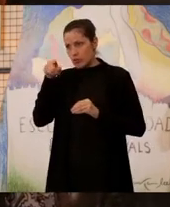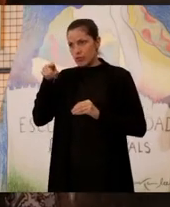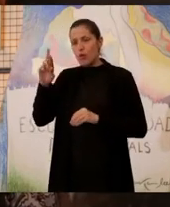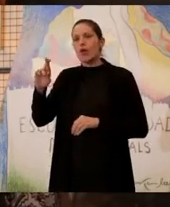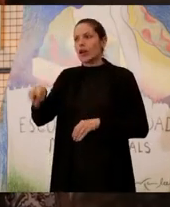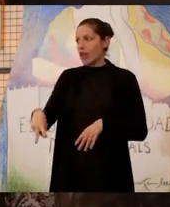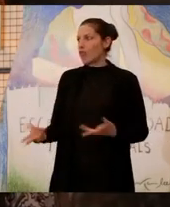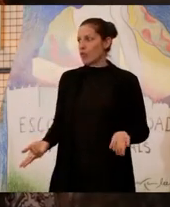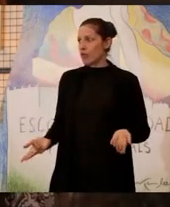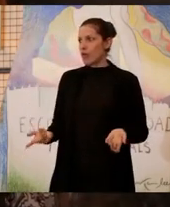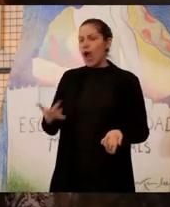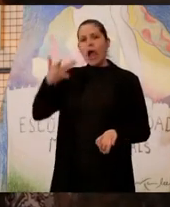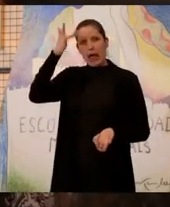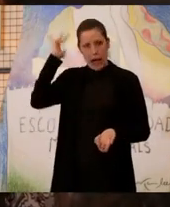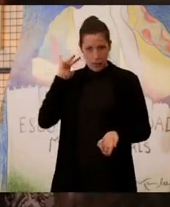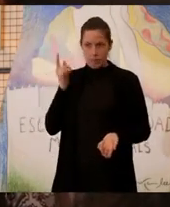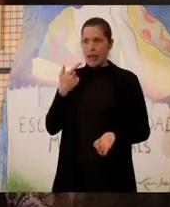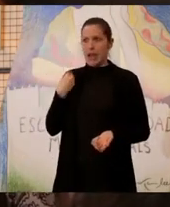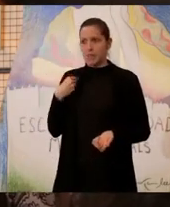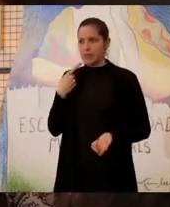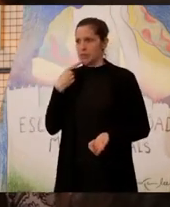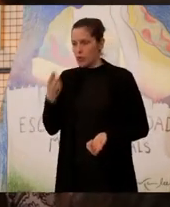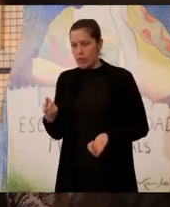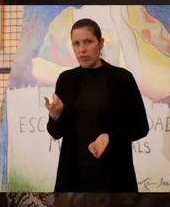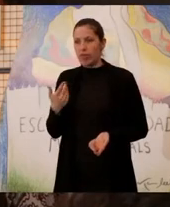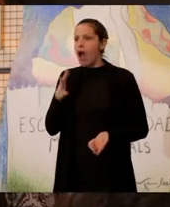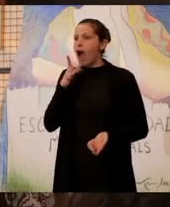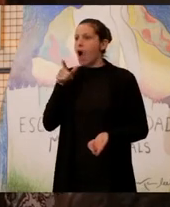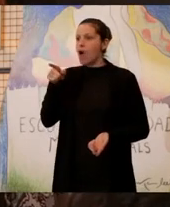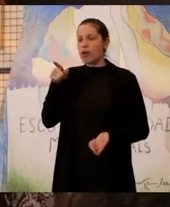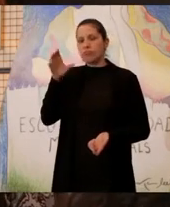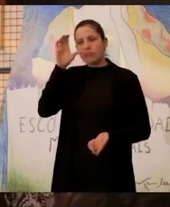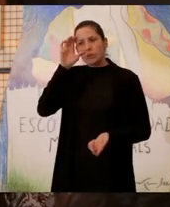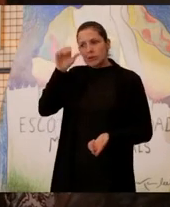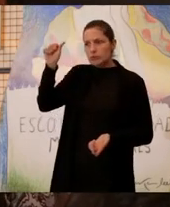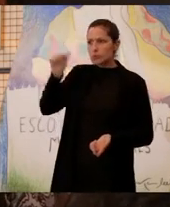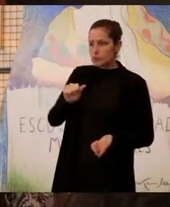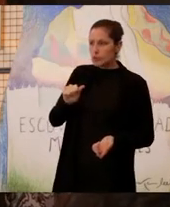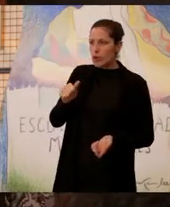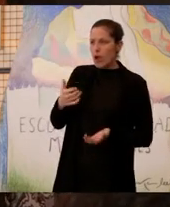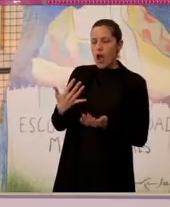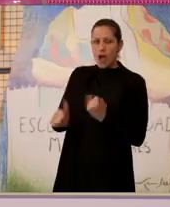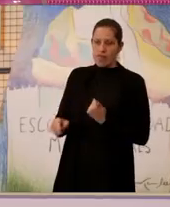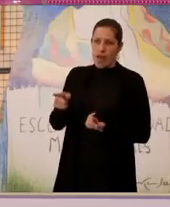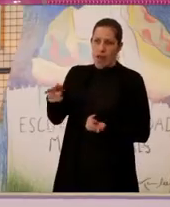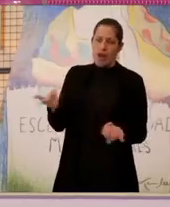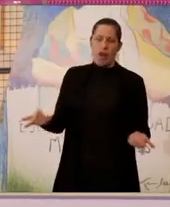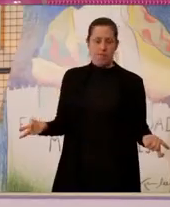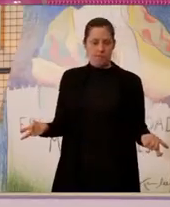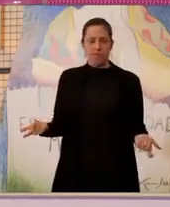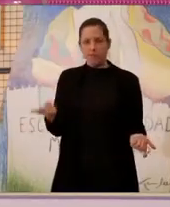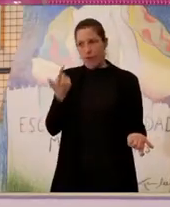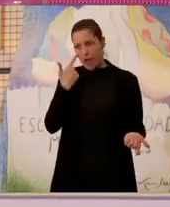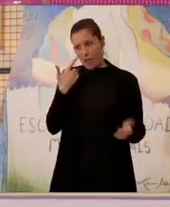Claro claro porque yéndote haces un favor no no O